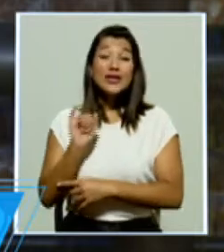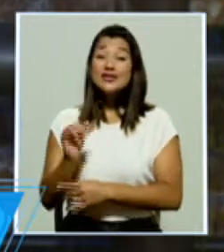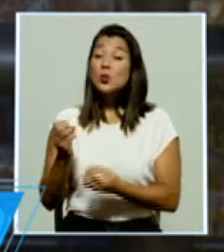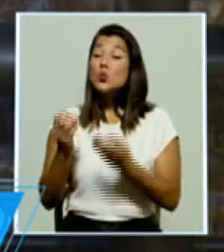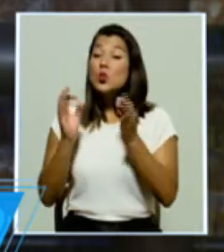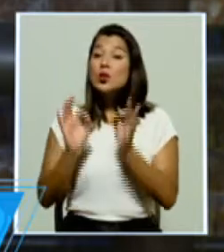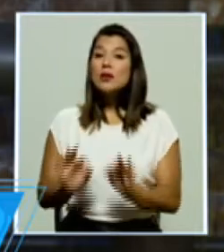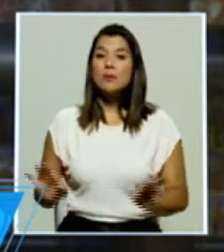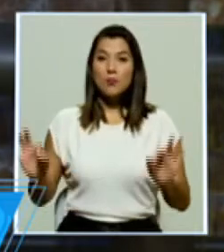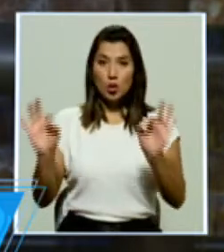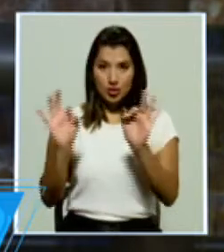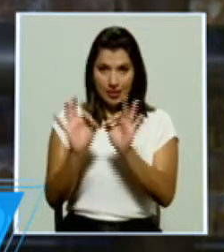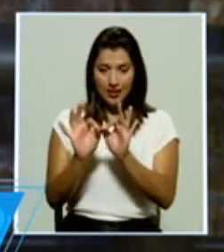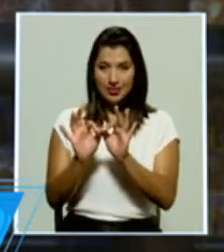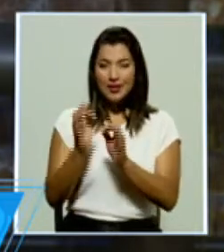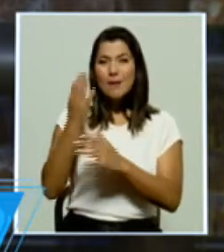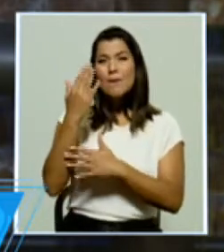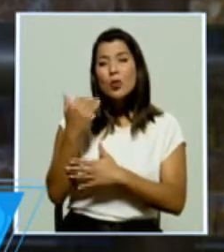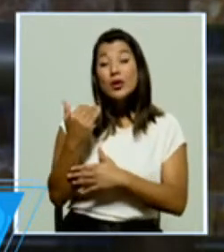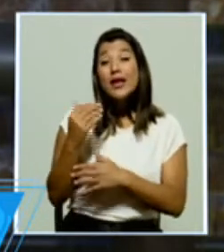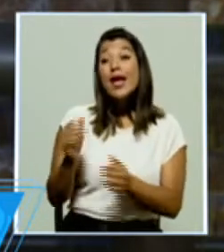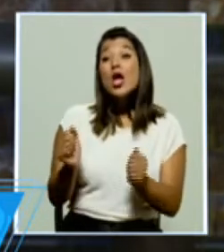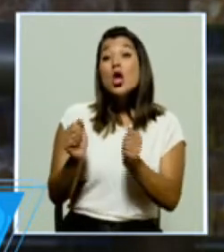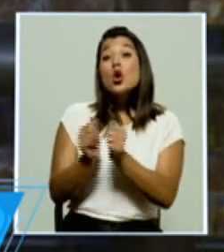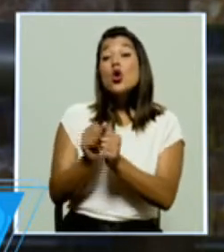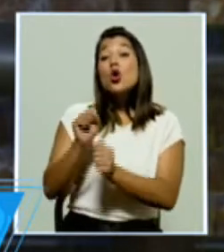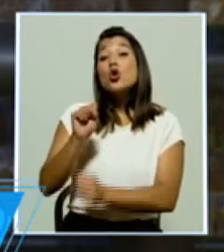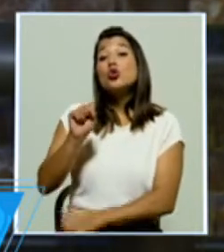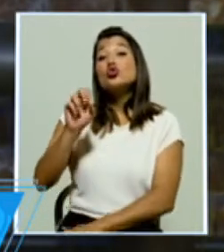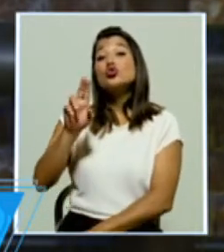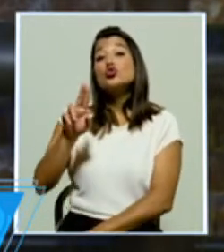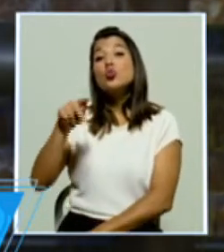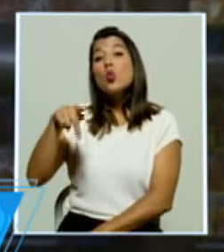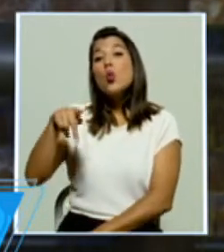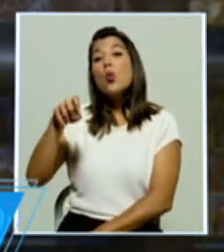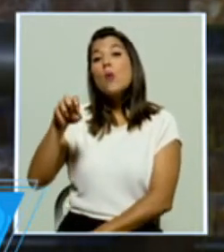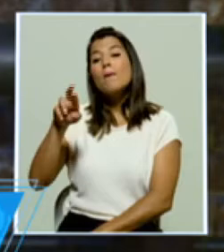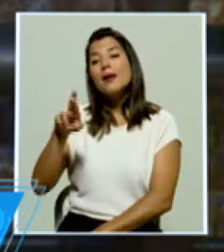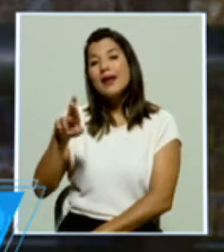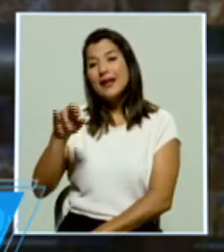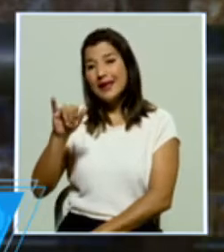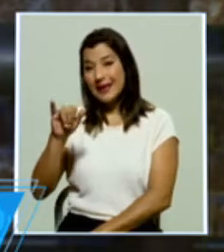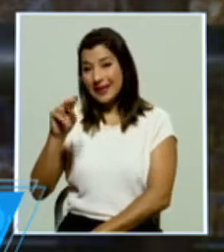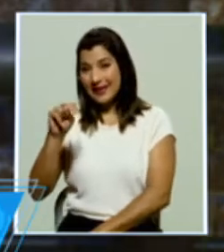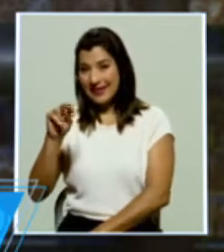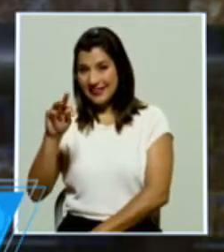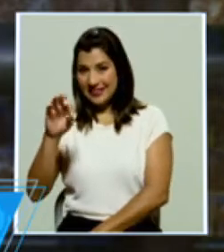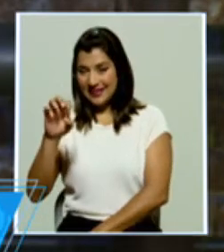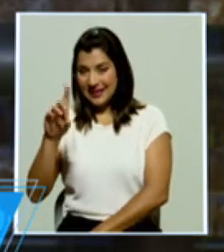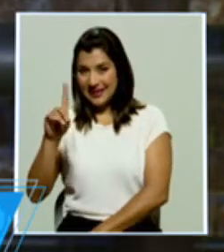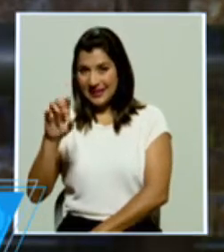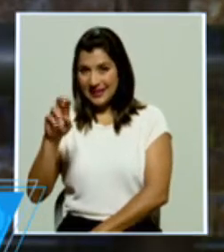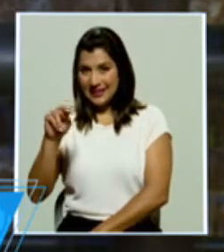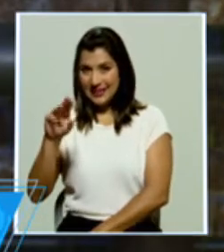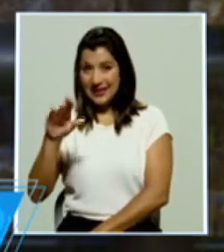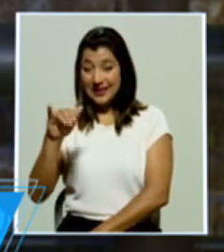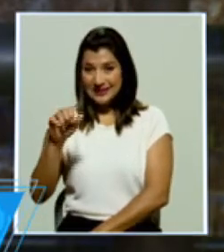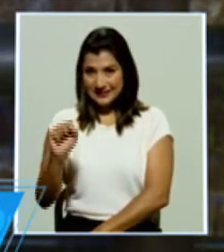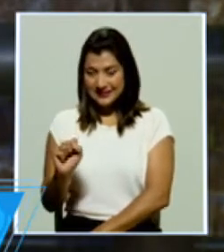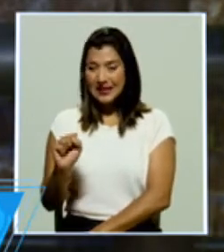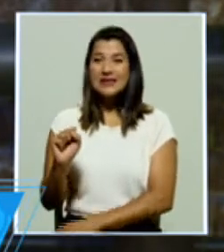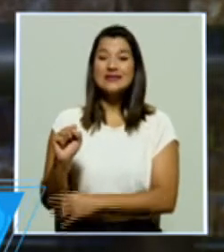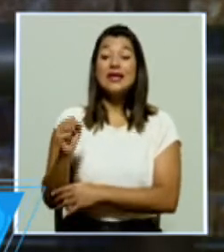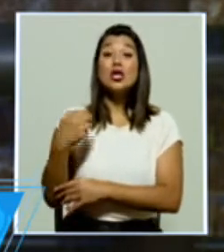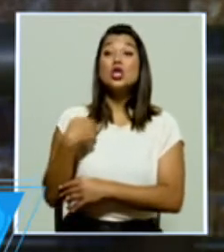fundamental porque con las superintendencias evidenciamos las puertas giratorias, hoy están